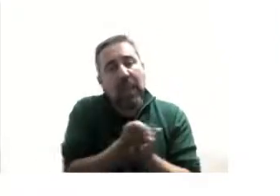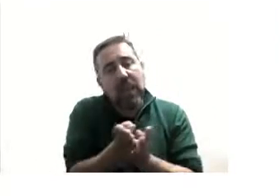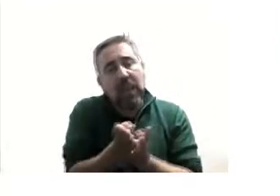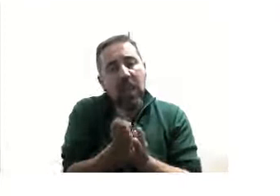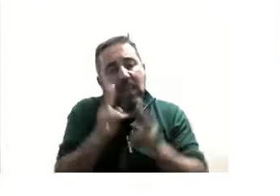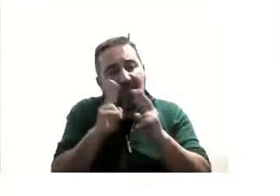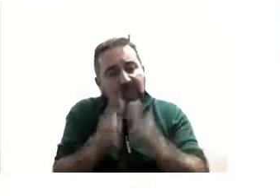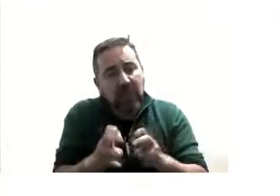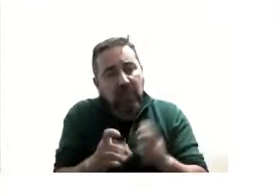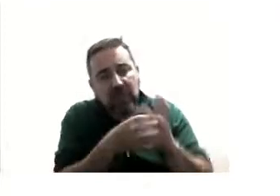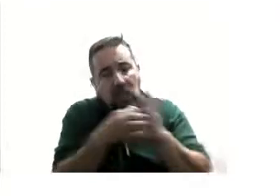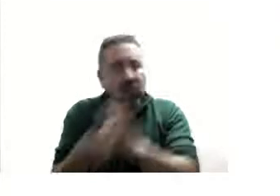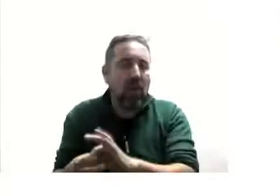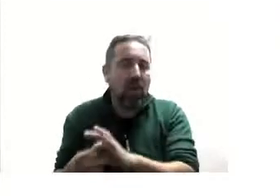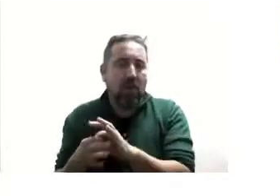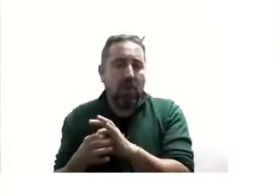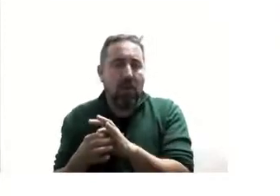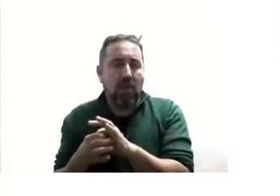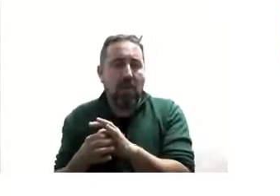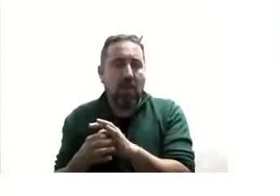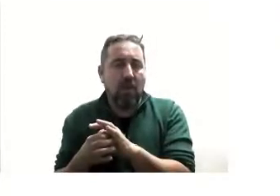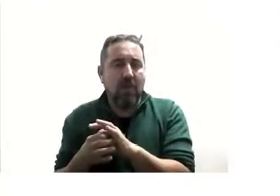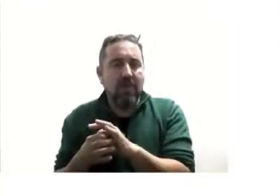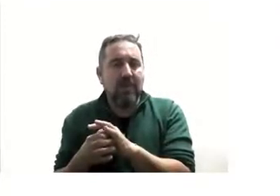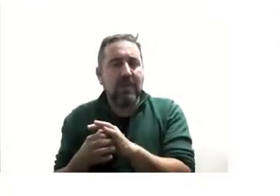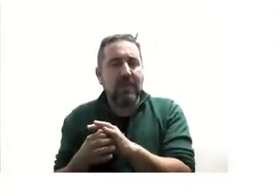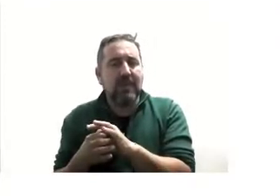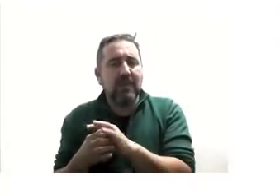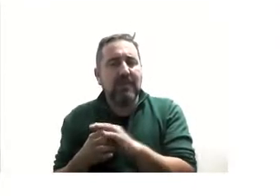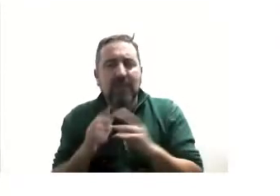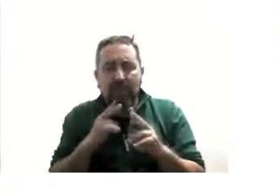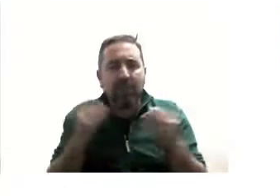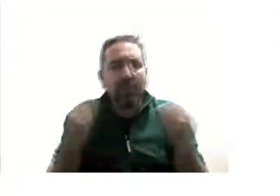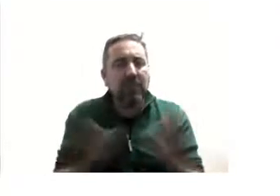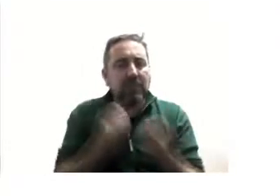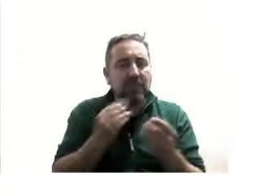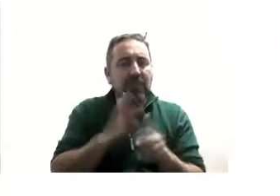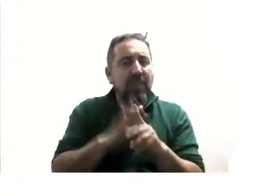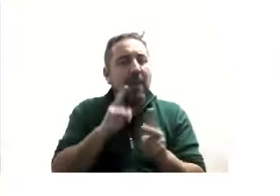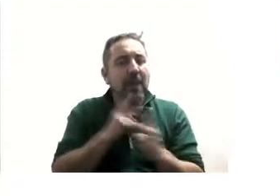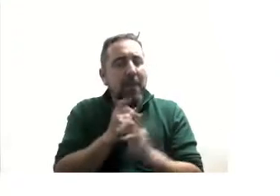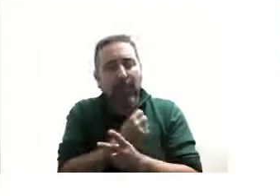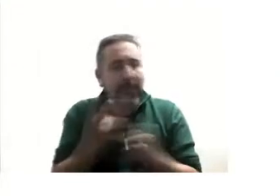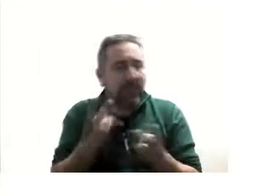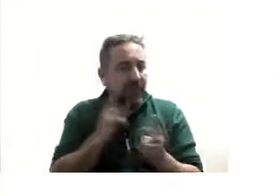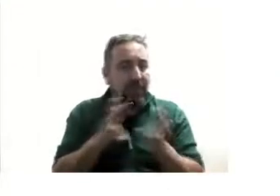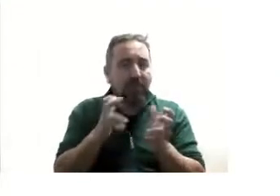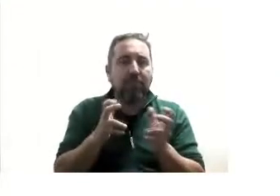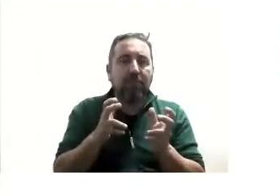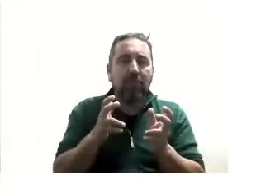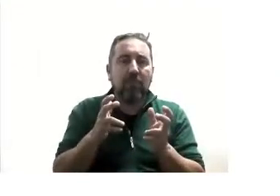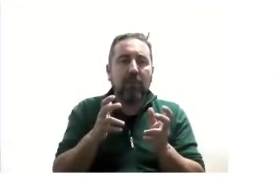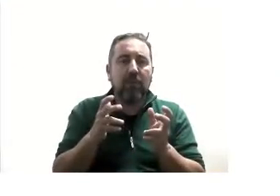investigación relativa a la mejora de la binauralidad, en el sentido de